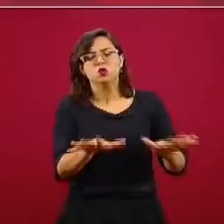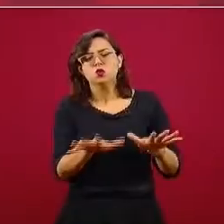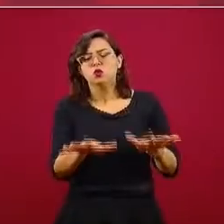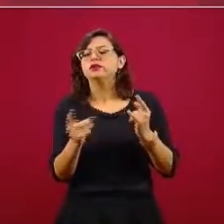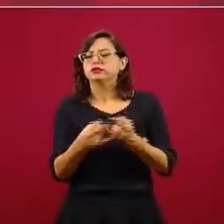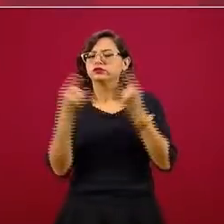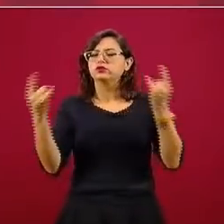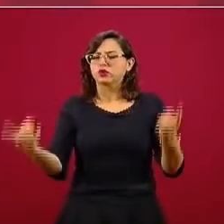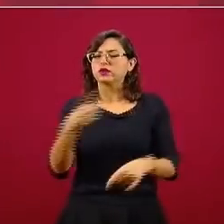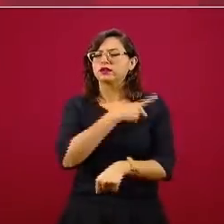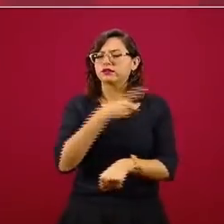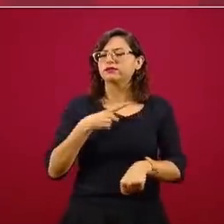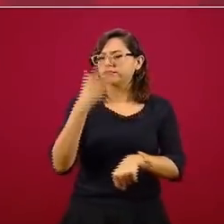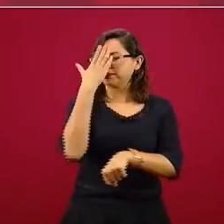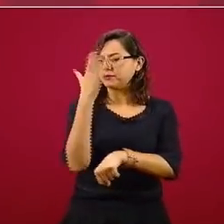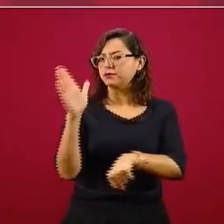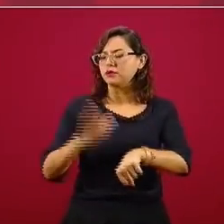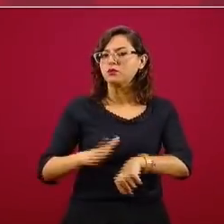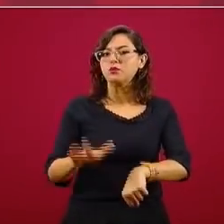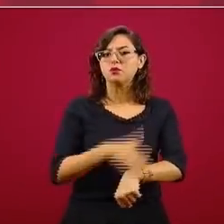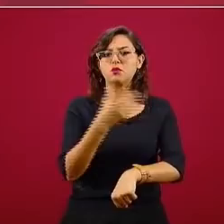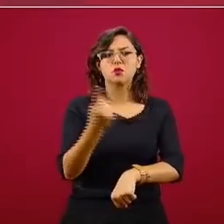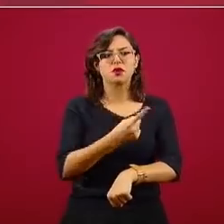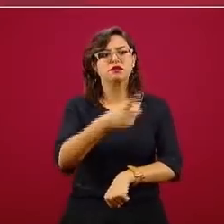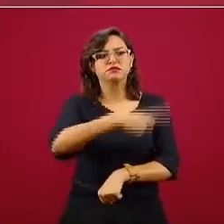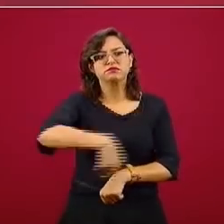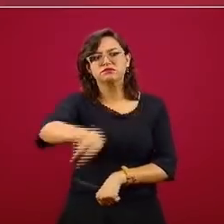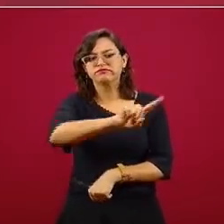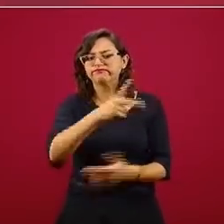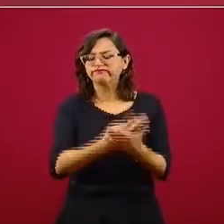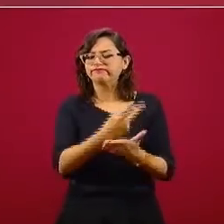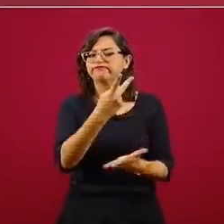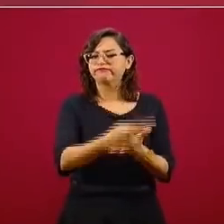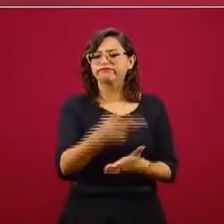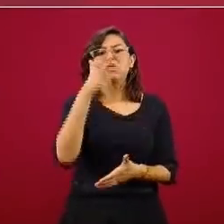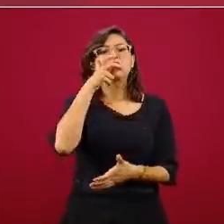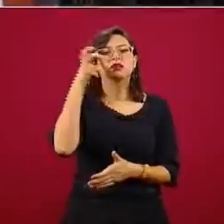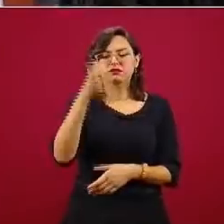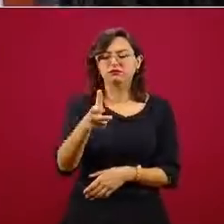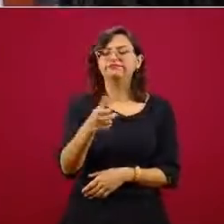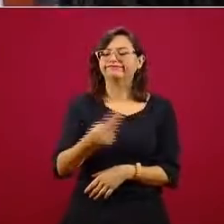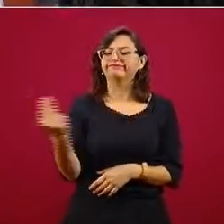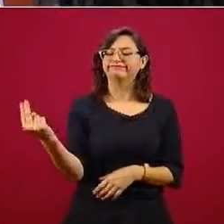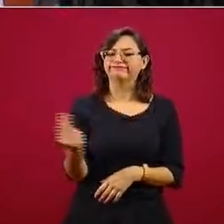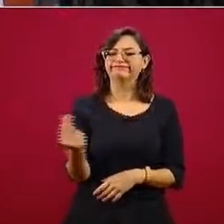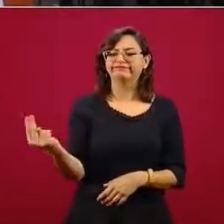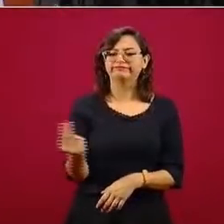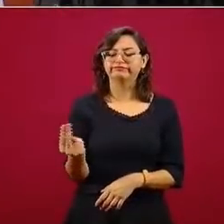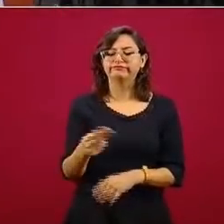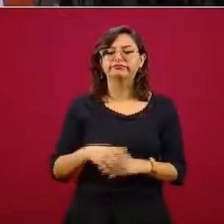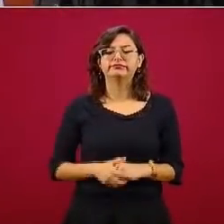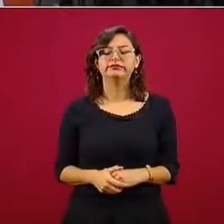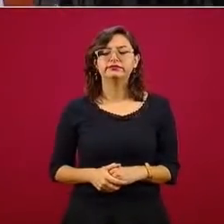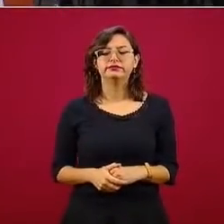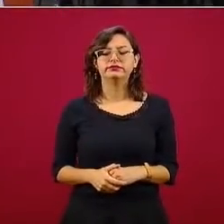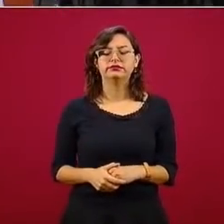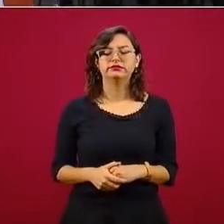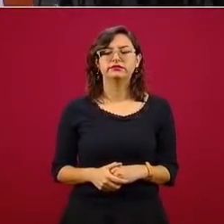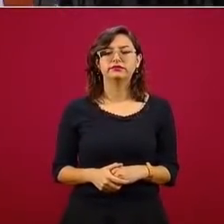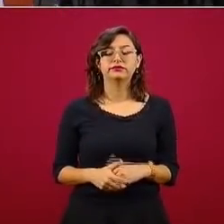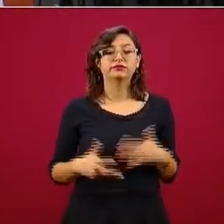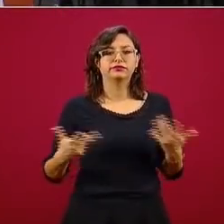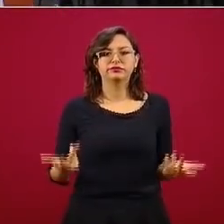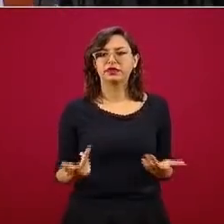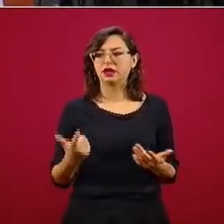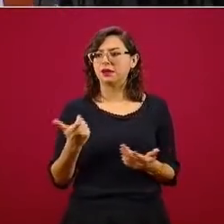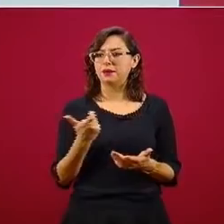histórico utilizar la condecoración Miguel Hidalgo para estos efectos. Y como nos lo ha señalado el presidente, el monto de